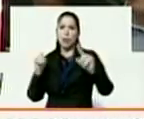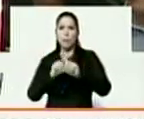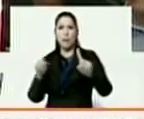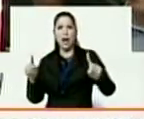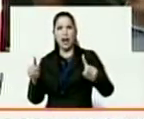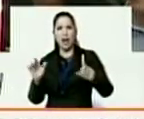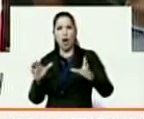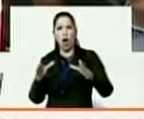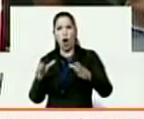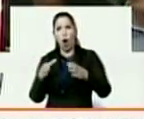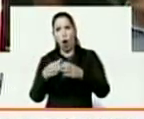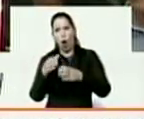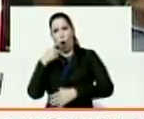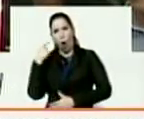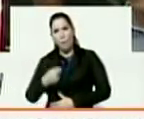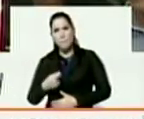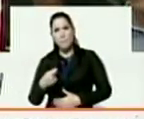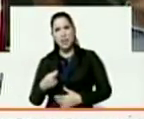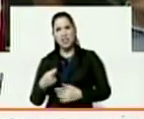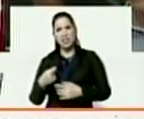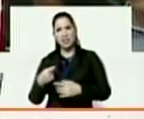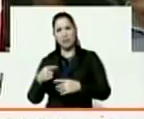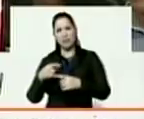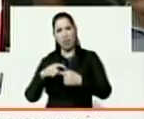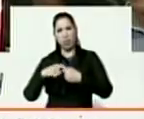mercenarios se sumarán a